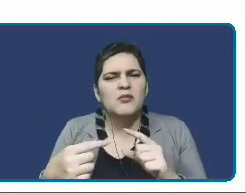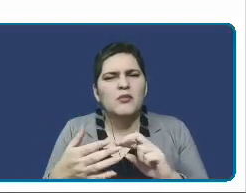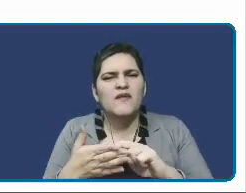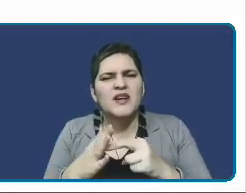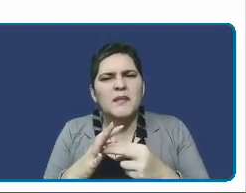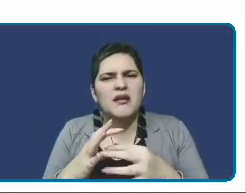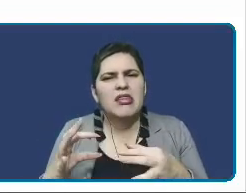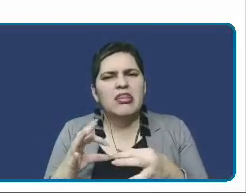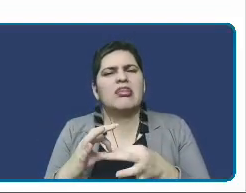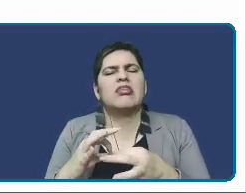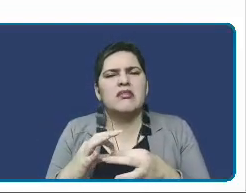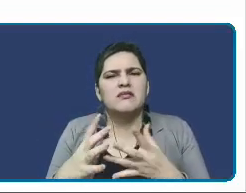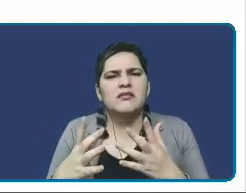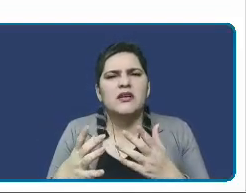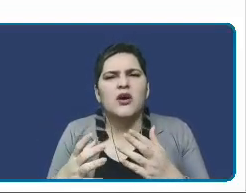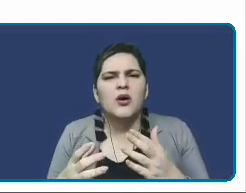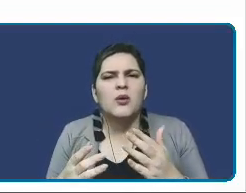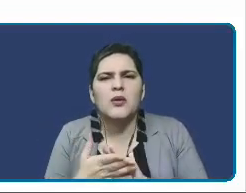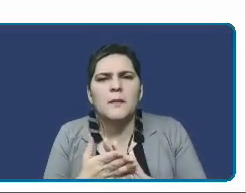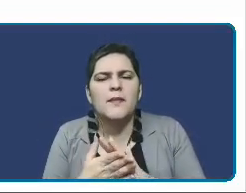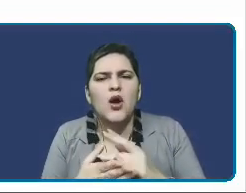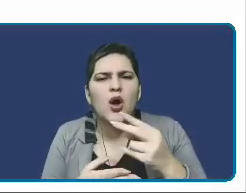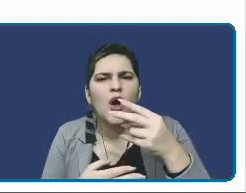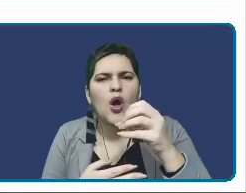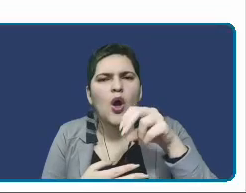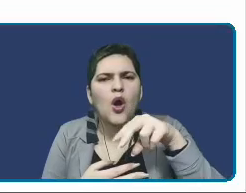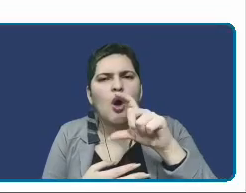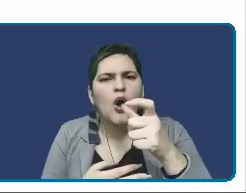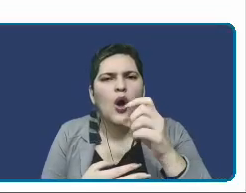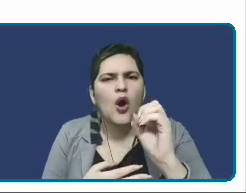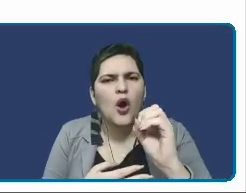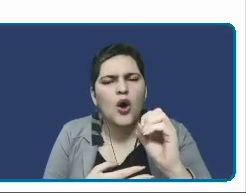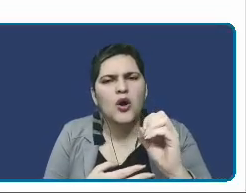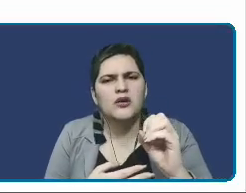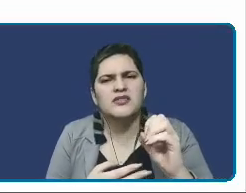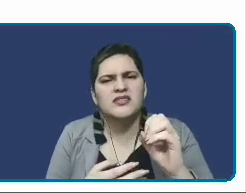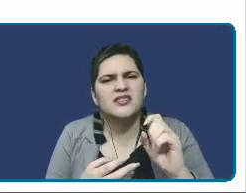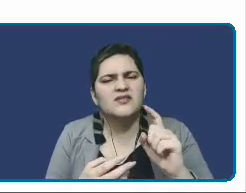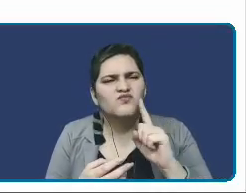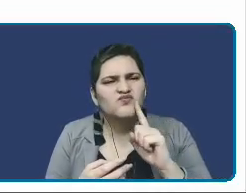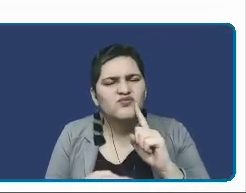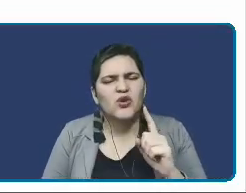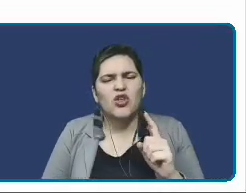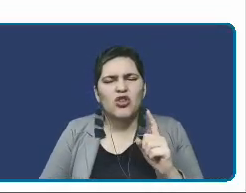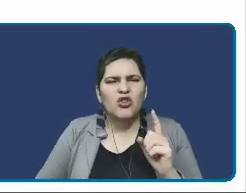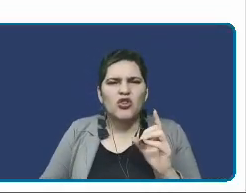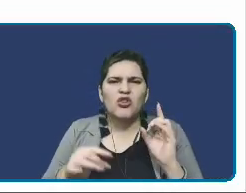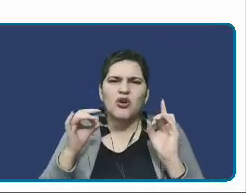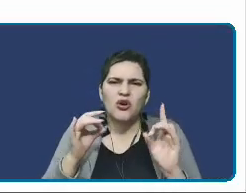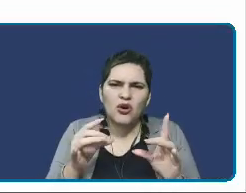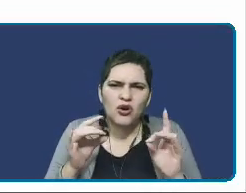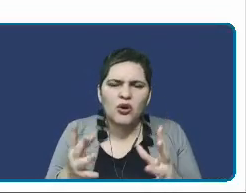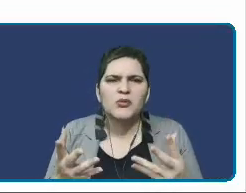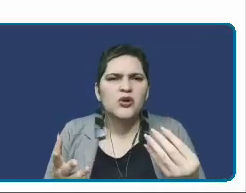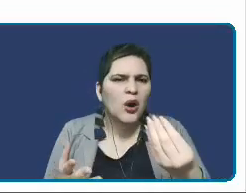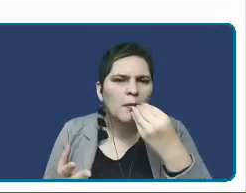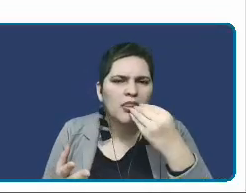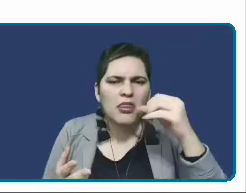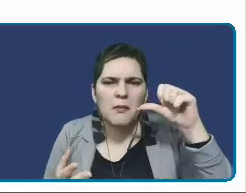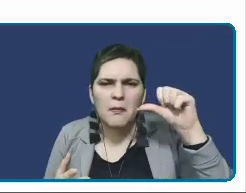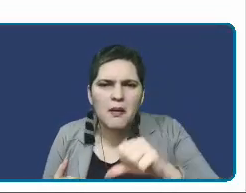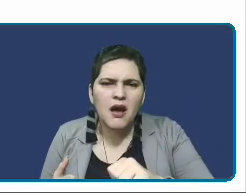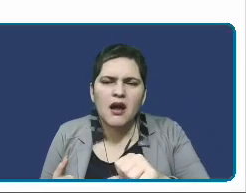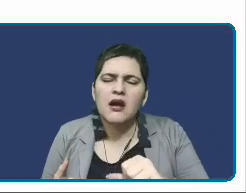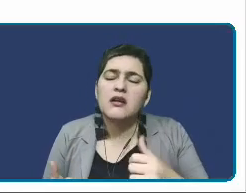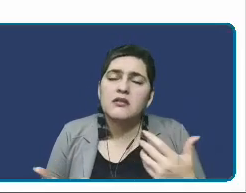una colonización por un hongo que es la cándida, por eso me duele tanto la guata, por eso no puedo comer bien, pero en realidad